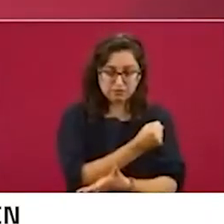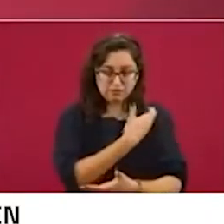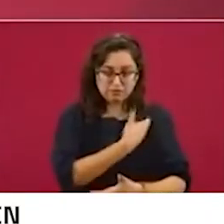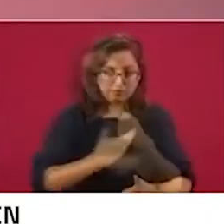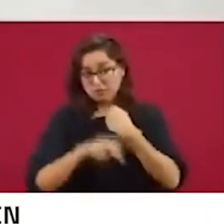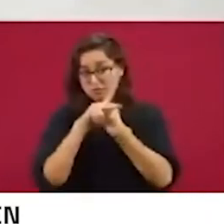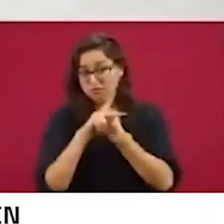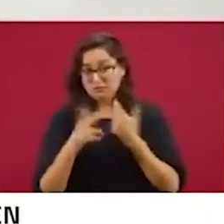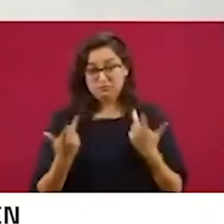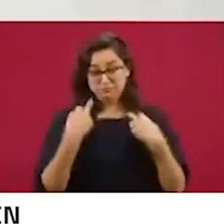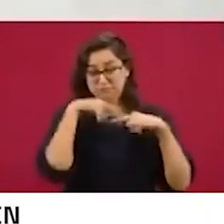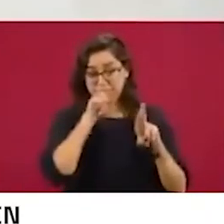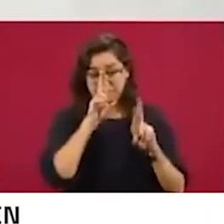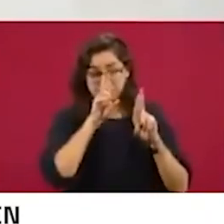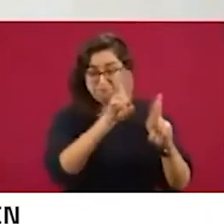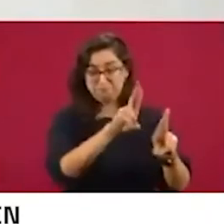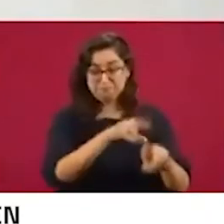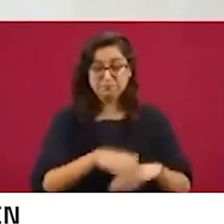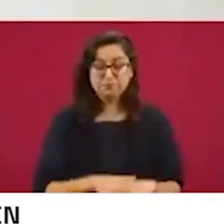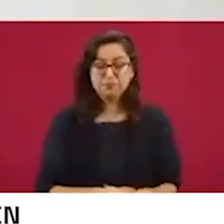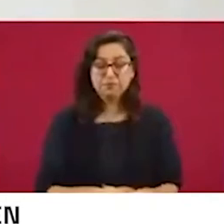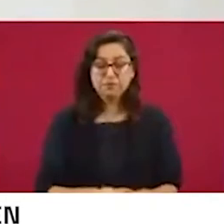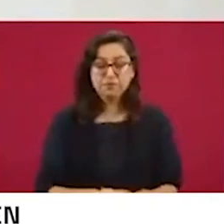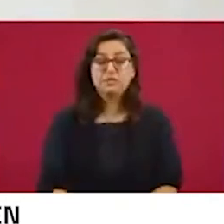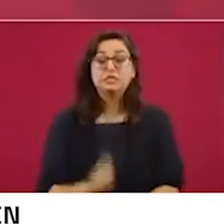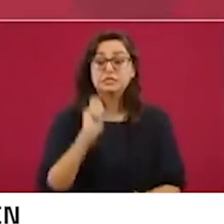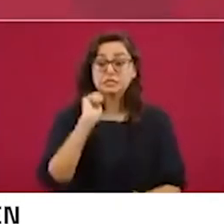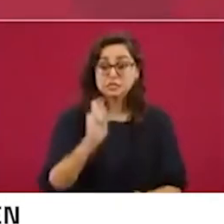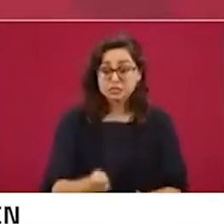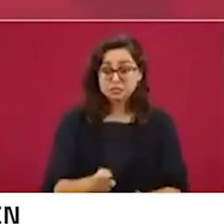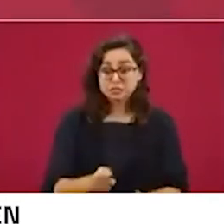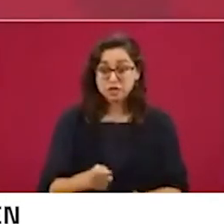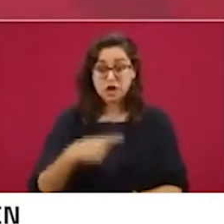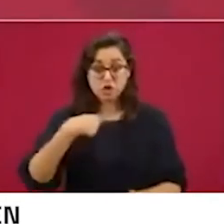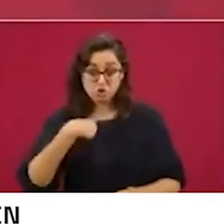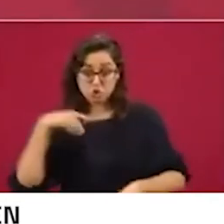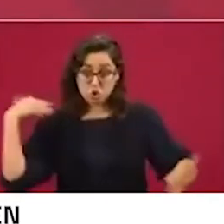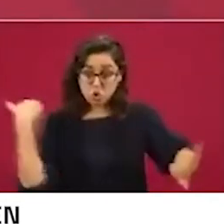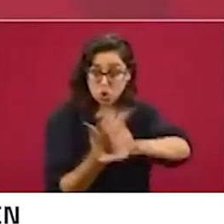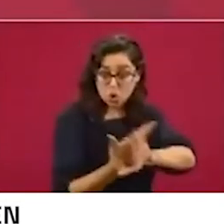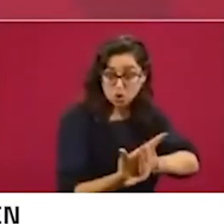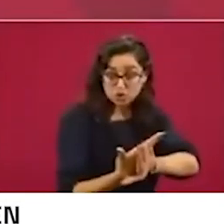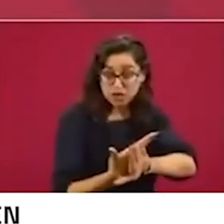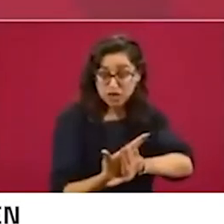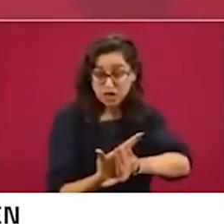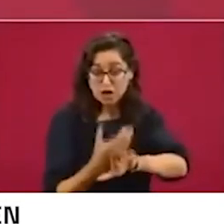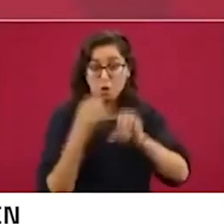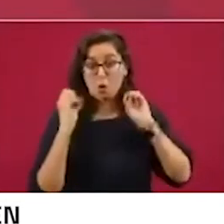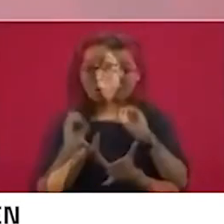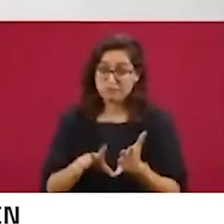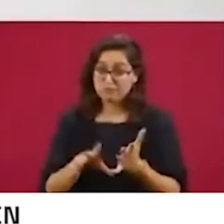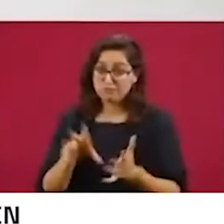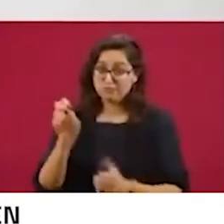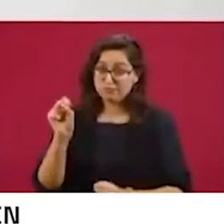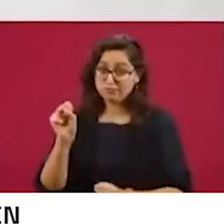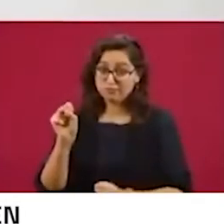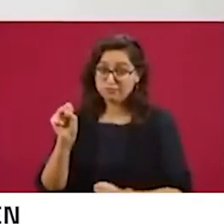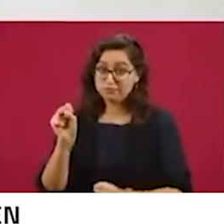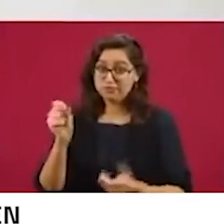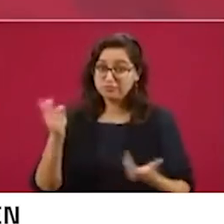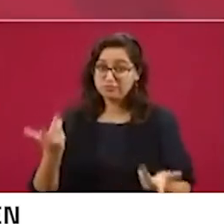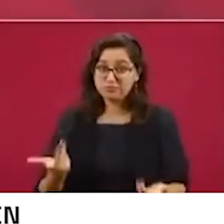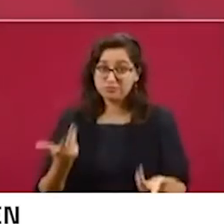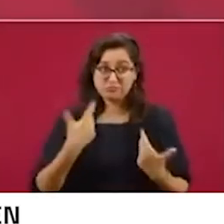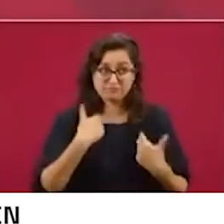presidencia esto no significa que estemos en contra oa favor de nadie porque esta